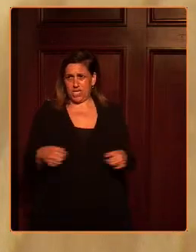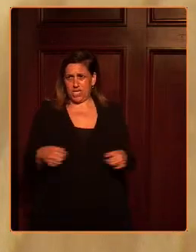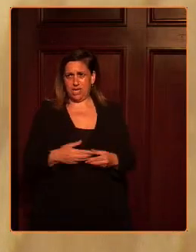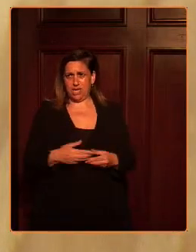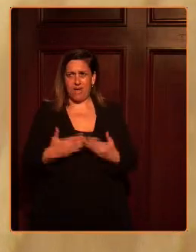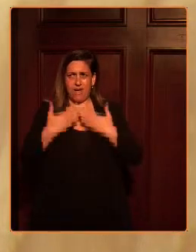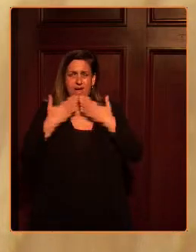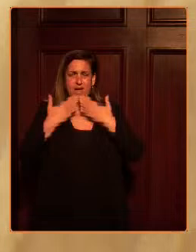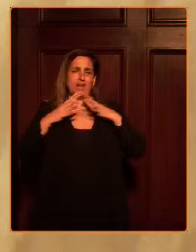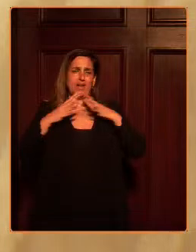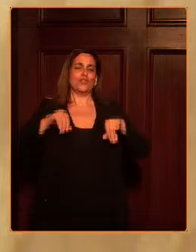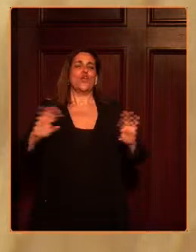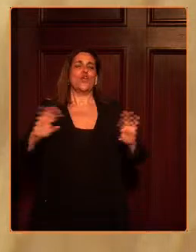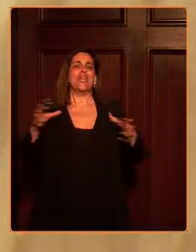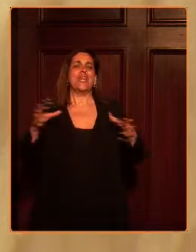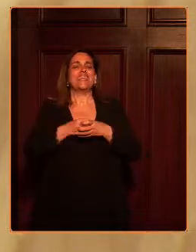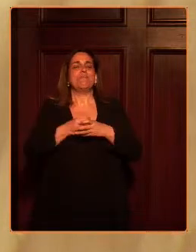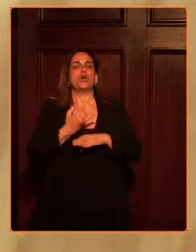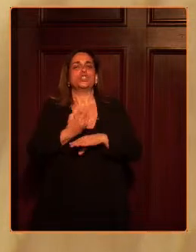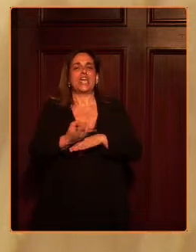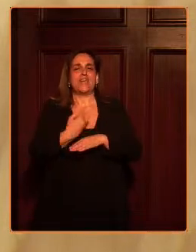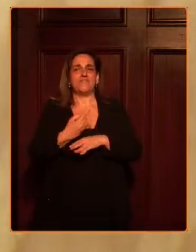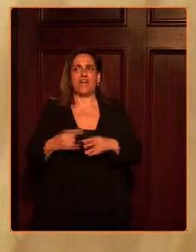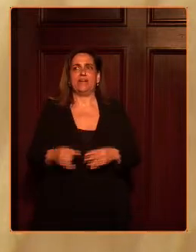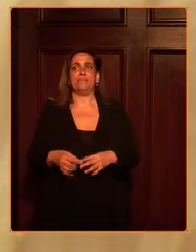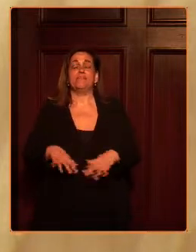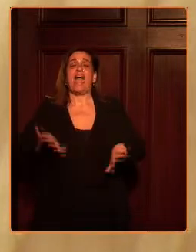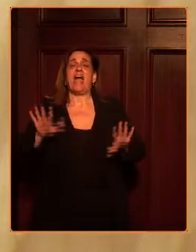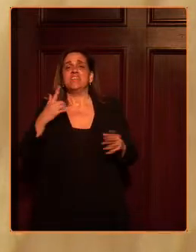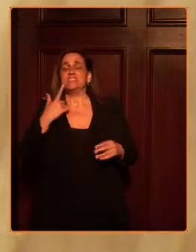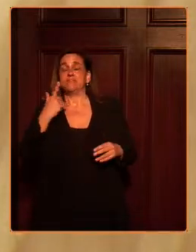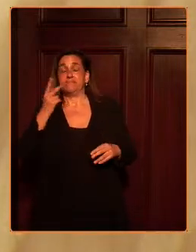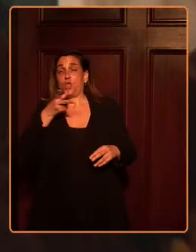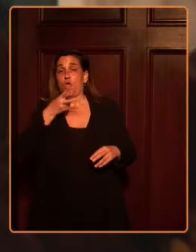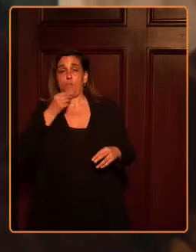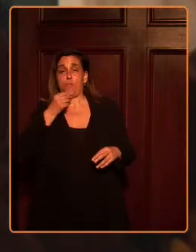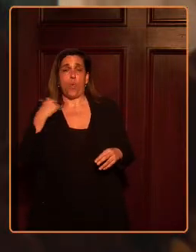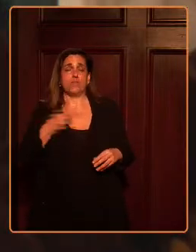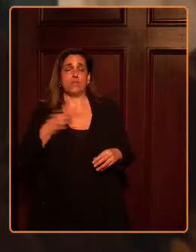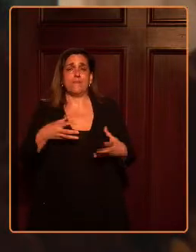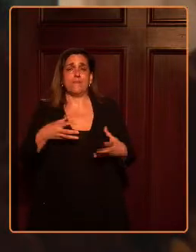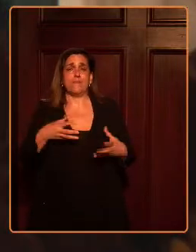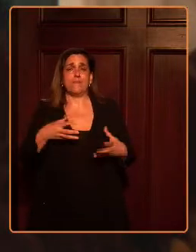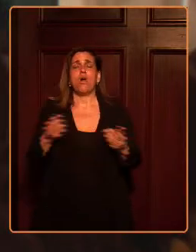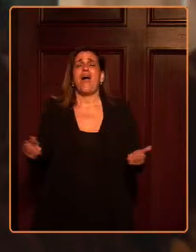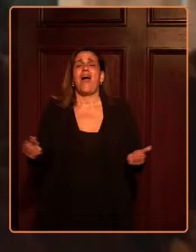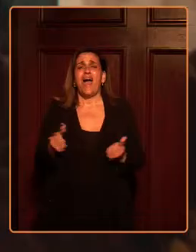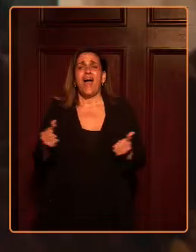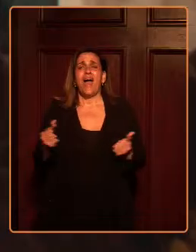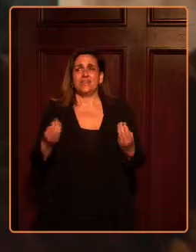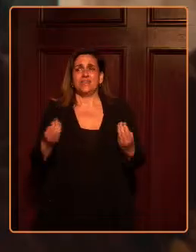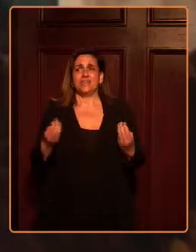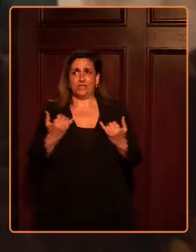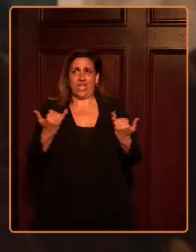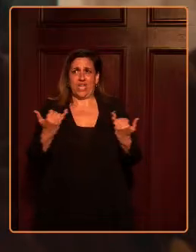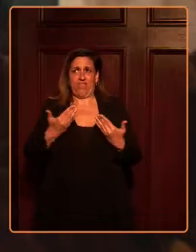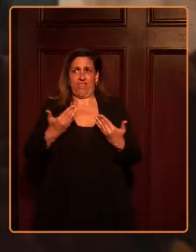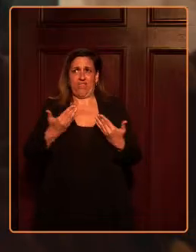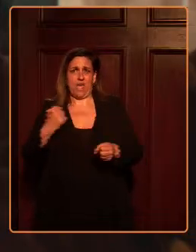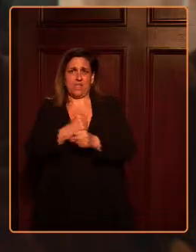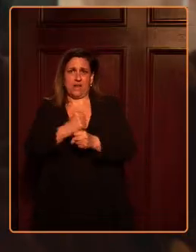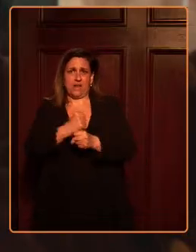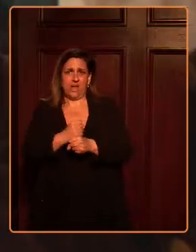Agradecer a todo el equipo de Ceibal, que a veces pasa desapercibido, pero todo esto pasa porque hace días están